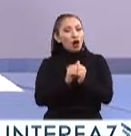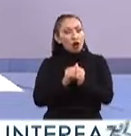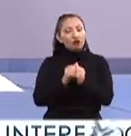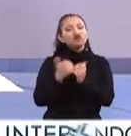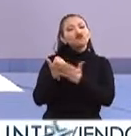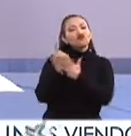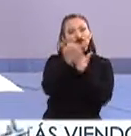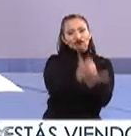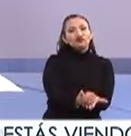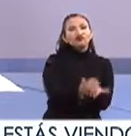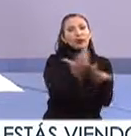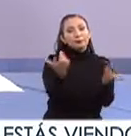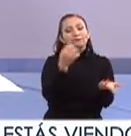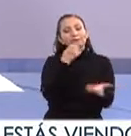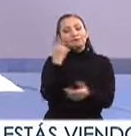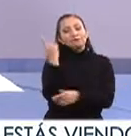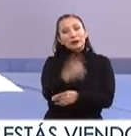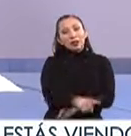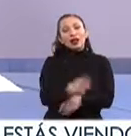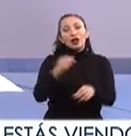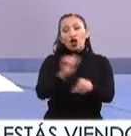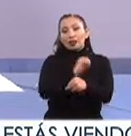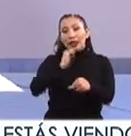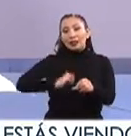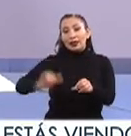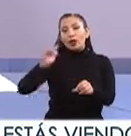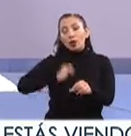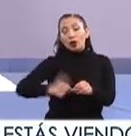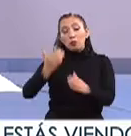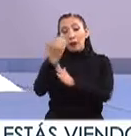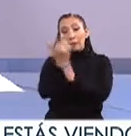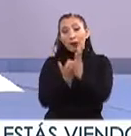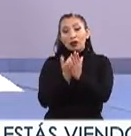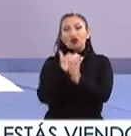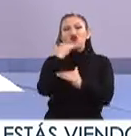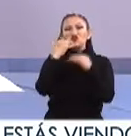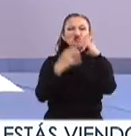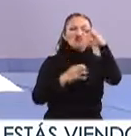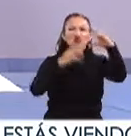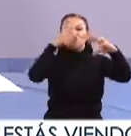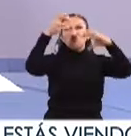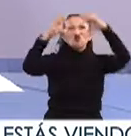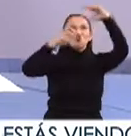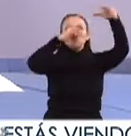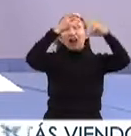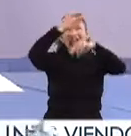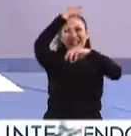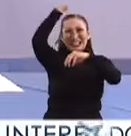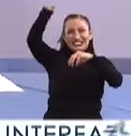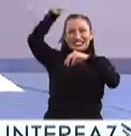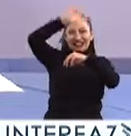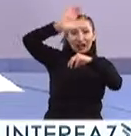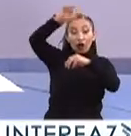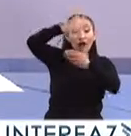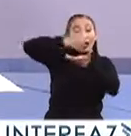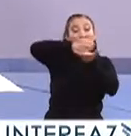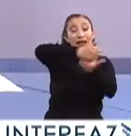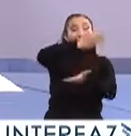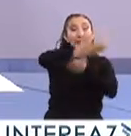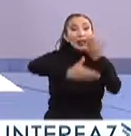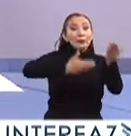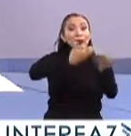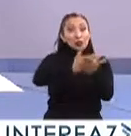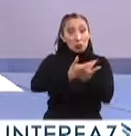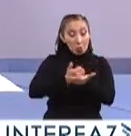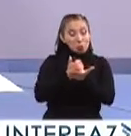de la dictaminación de autos antiguos, contribuye a reducir la emisión de carbono a la atmósfera y brinda un servicio